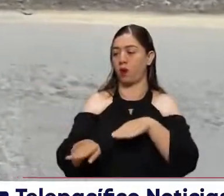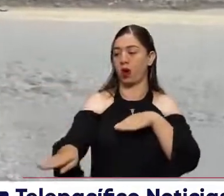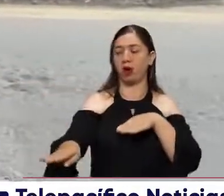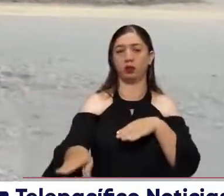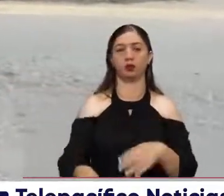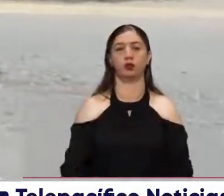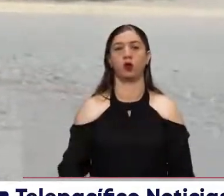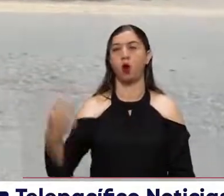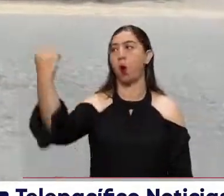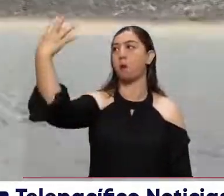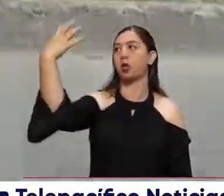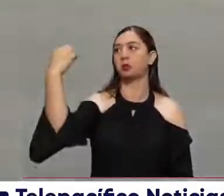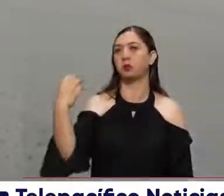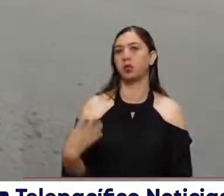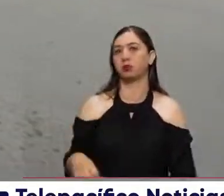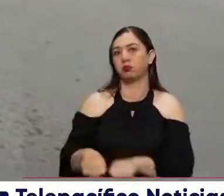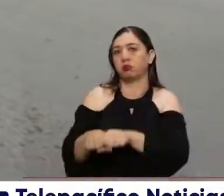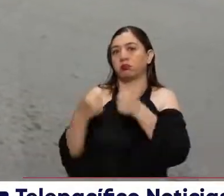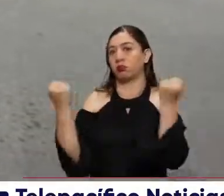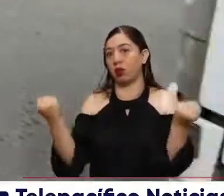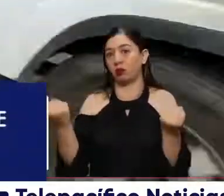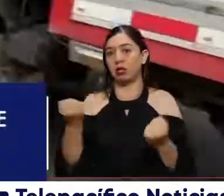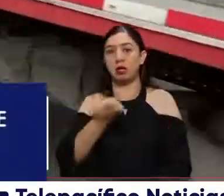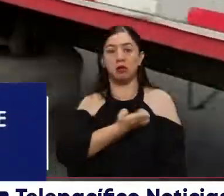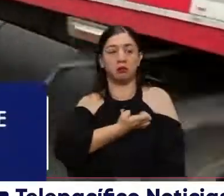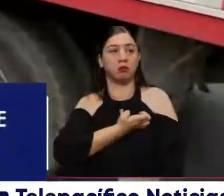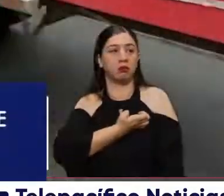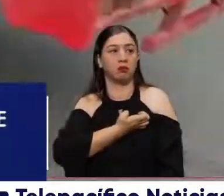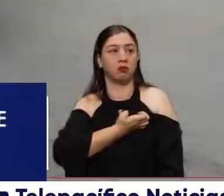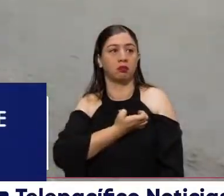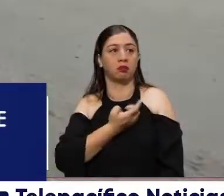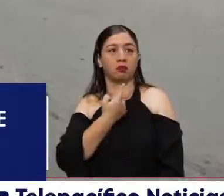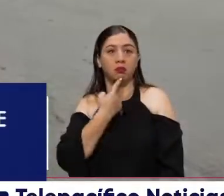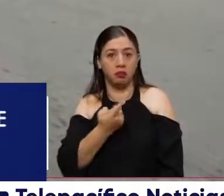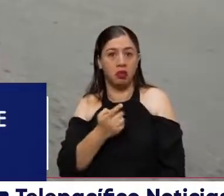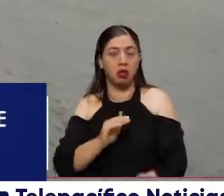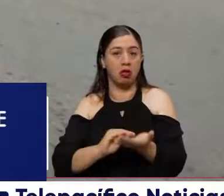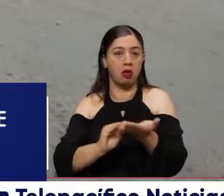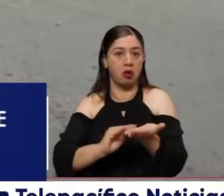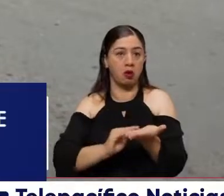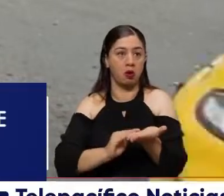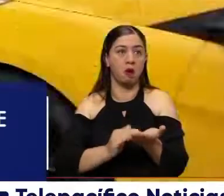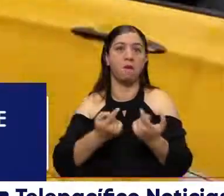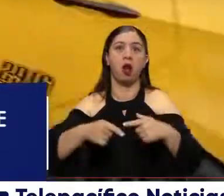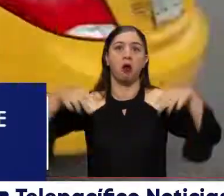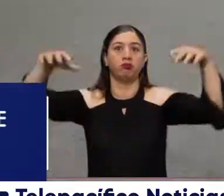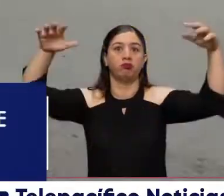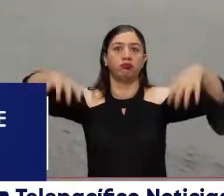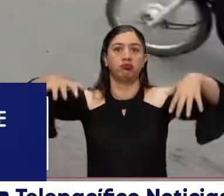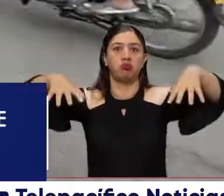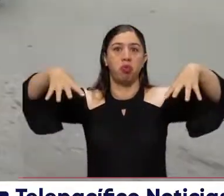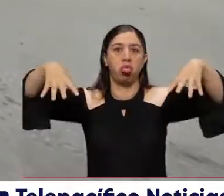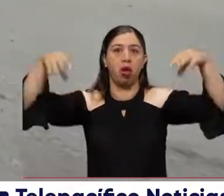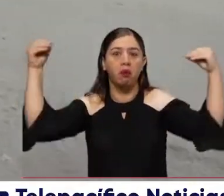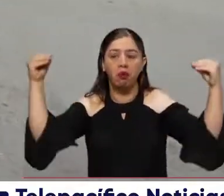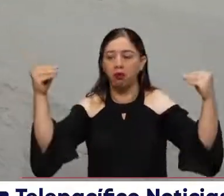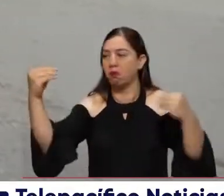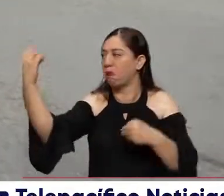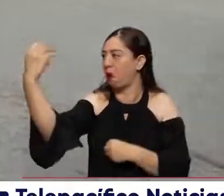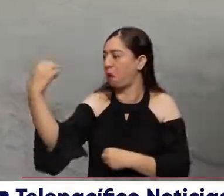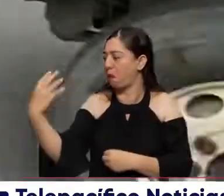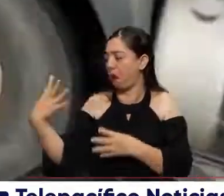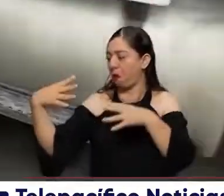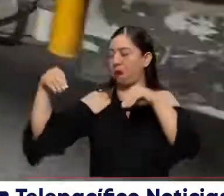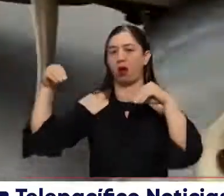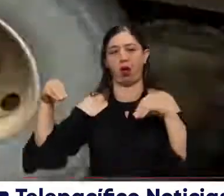Los semáforos están dañados. En ese momento la alcaldía prometió arreglarlos todos, pero cae un aguacero y de una vez inmediatamente se daña. Entonces,